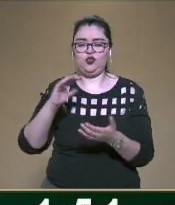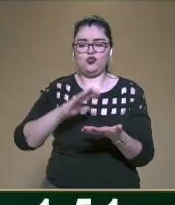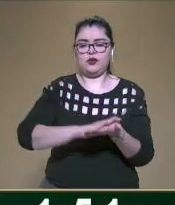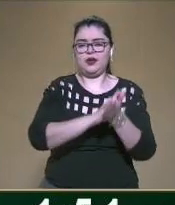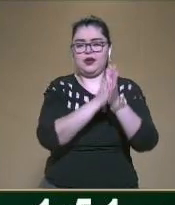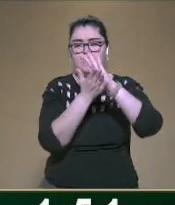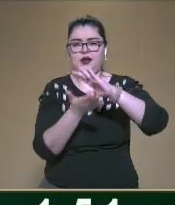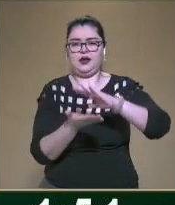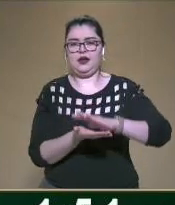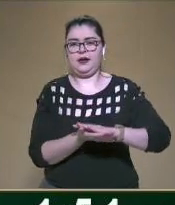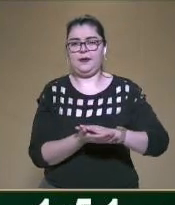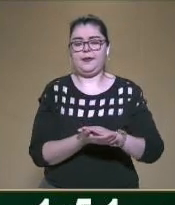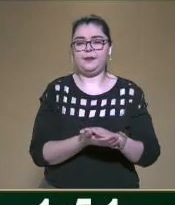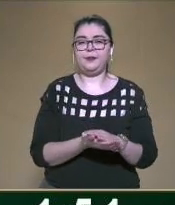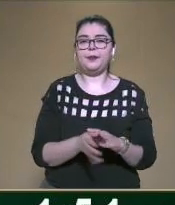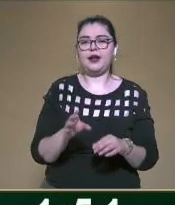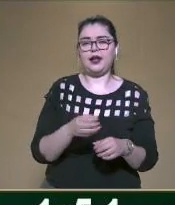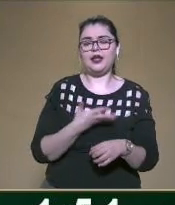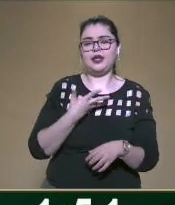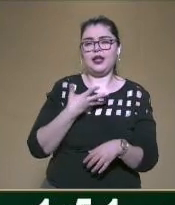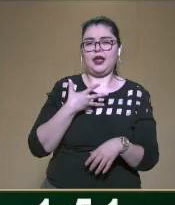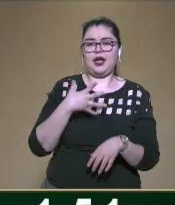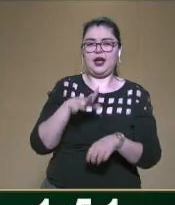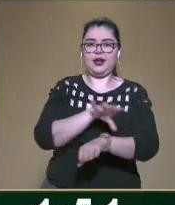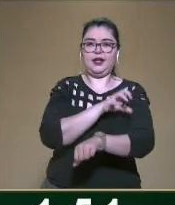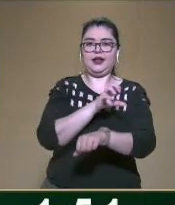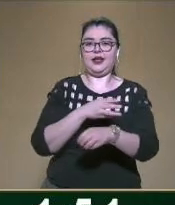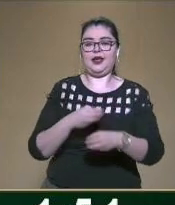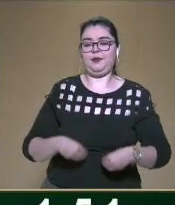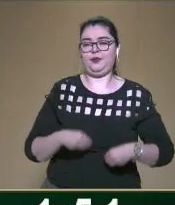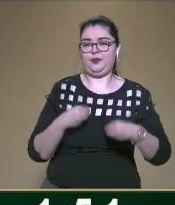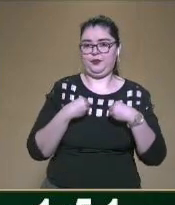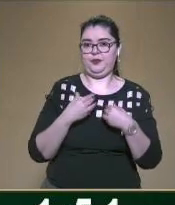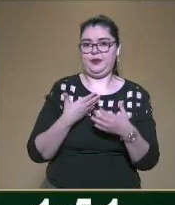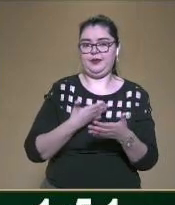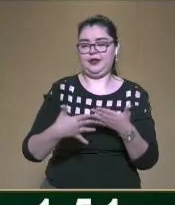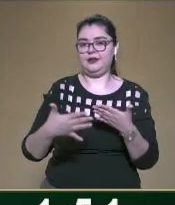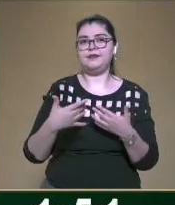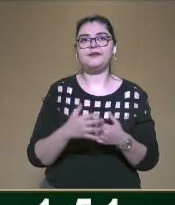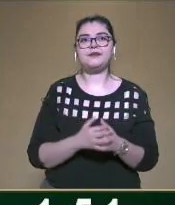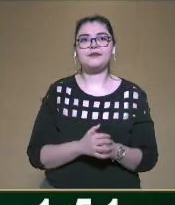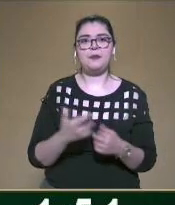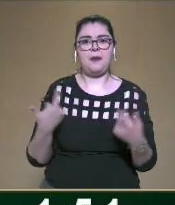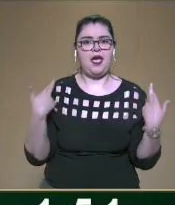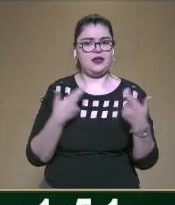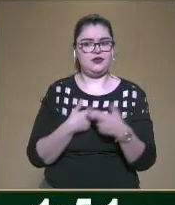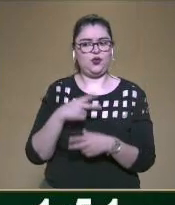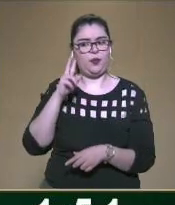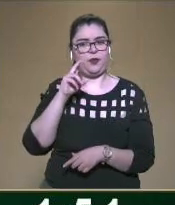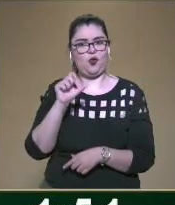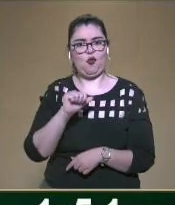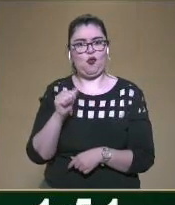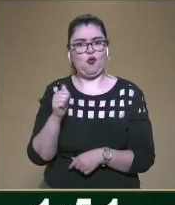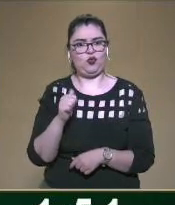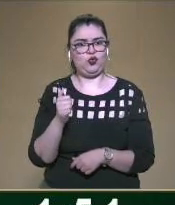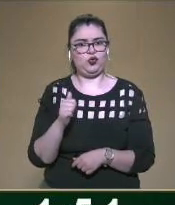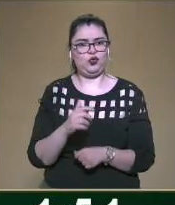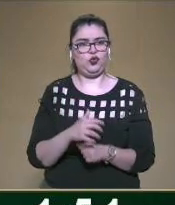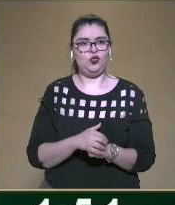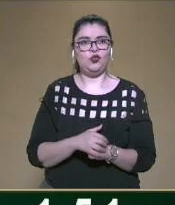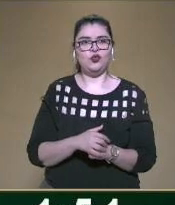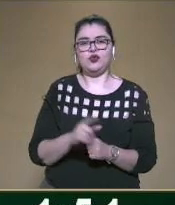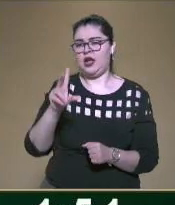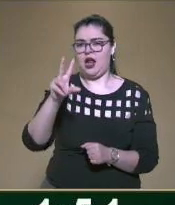a través del proceso de la nutrición. Maestro, aquí yo ya veo otro tipo de seres vivos, maestro. Ya no veo